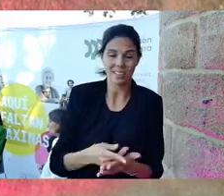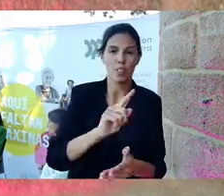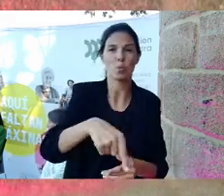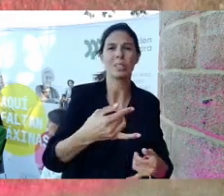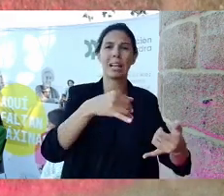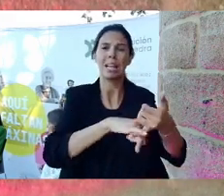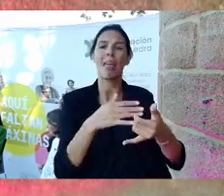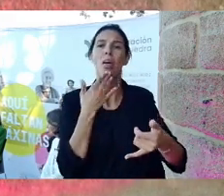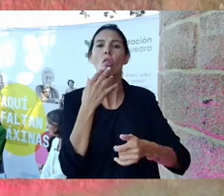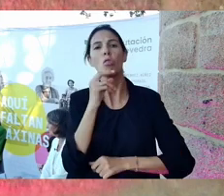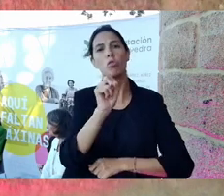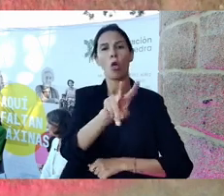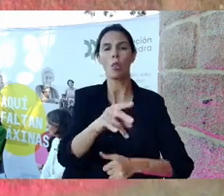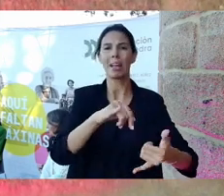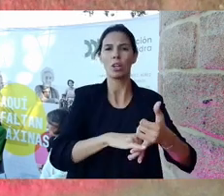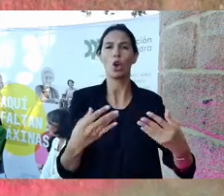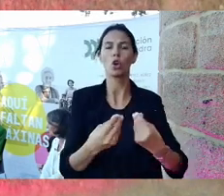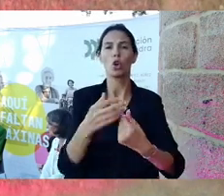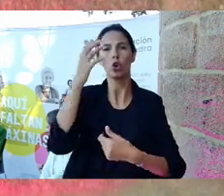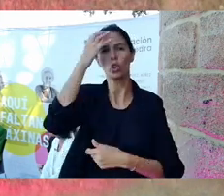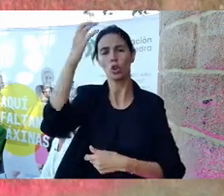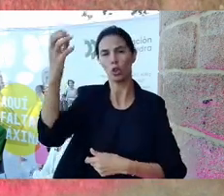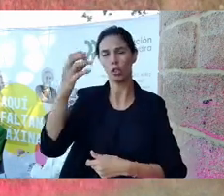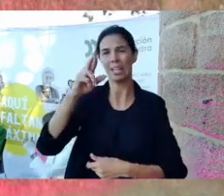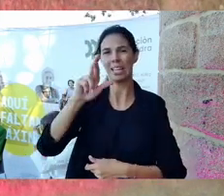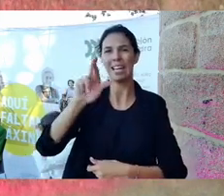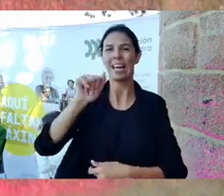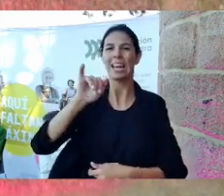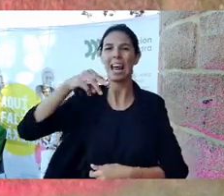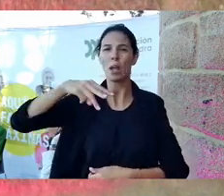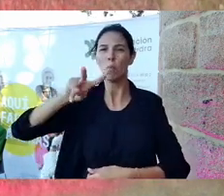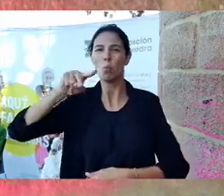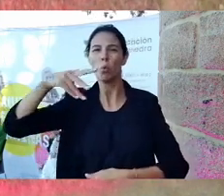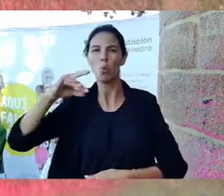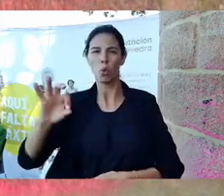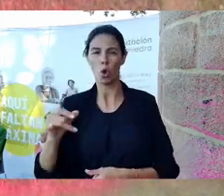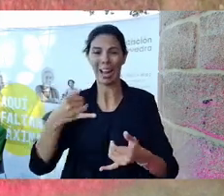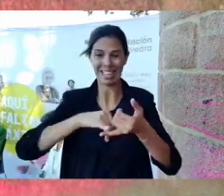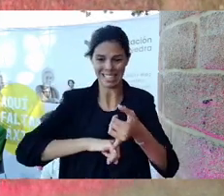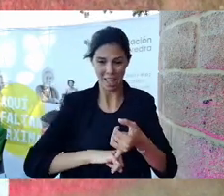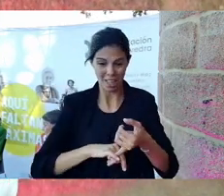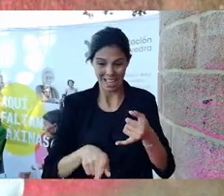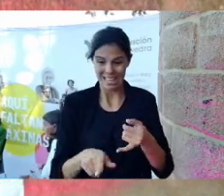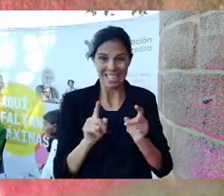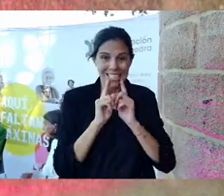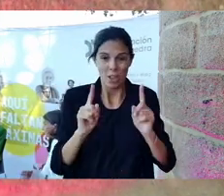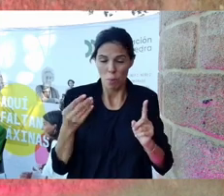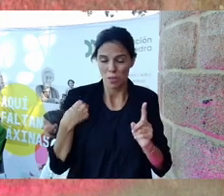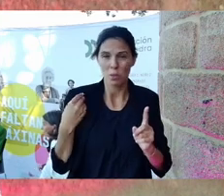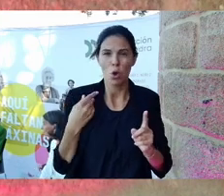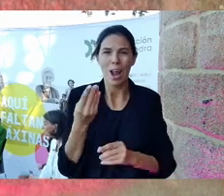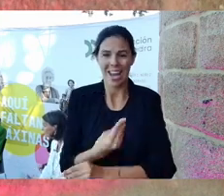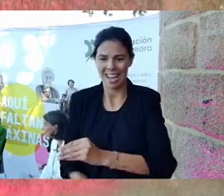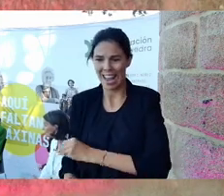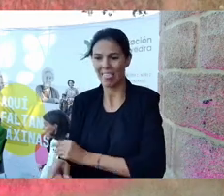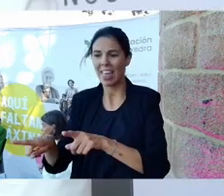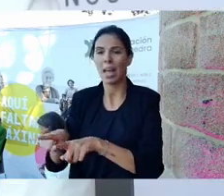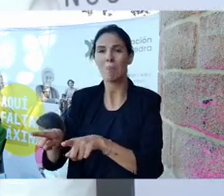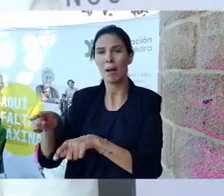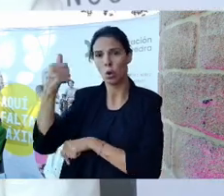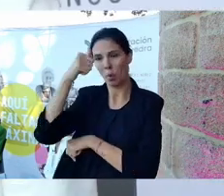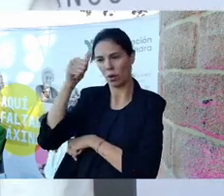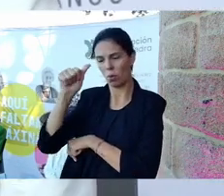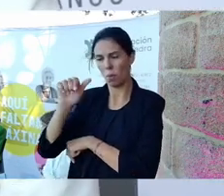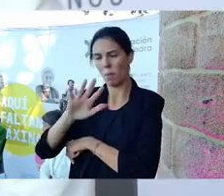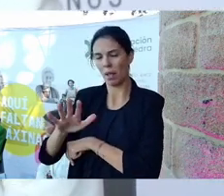su padre, hasta que la casaron a los 12 años con el conde Raimundo de Borgoña. A los 12 años... la casan, ese mismo año nace su